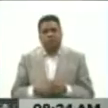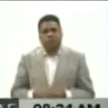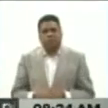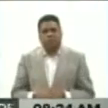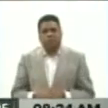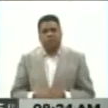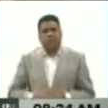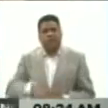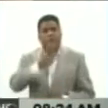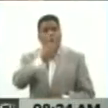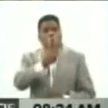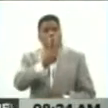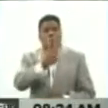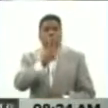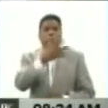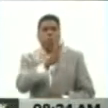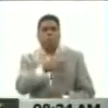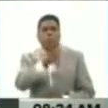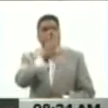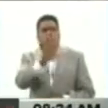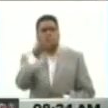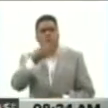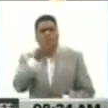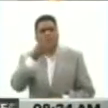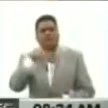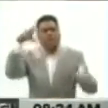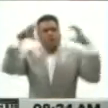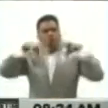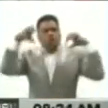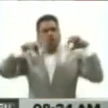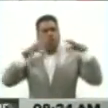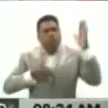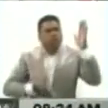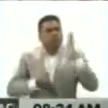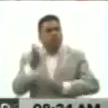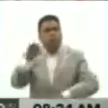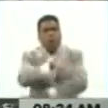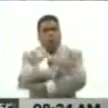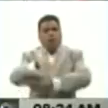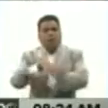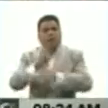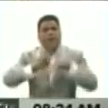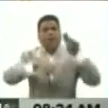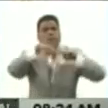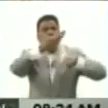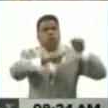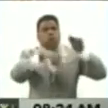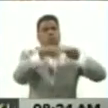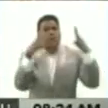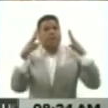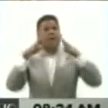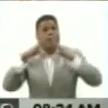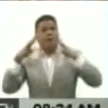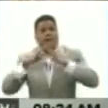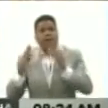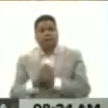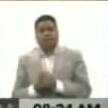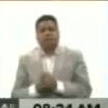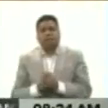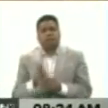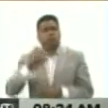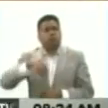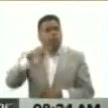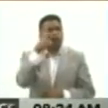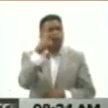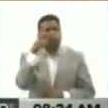Eran las 4, 5 de la tarde, estaba lloviznando. Salimos a las calles a buscar terrenos para construir viviendas. Íbamos a supervisar